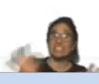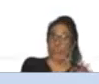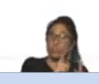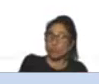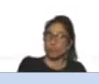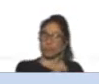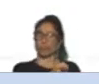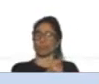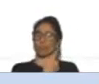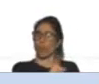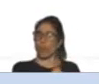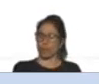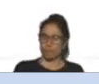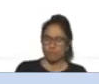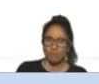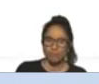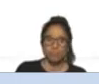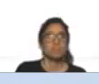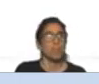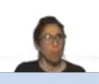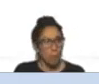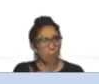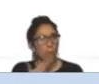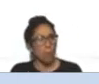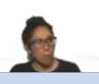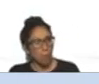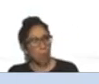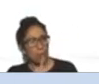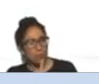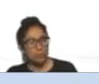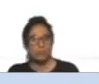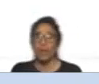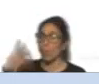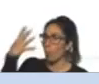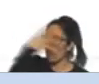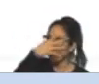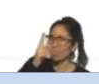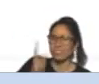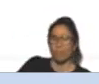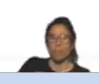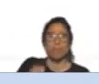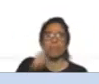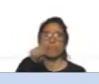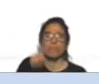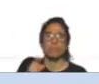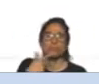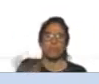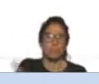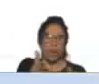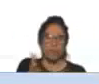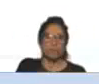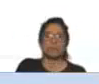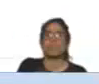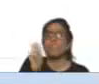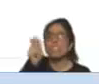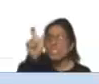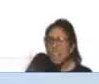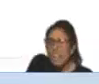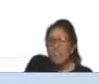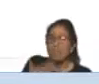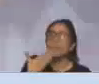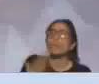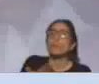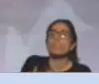vos, entre las preguntas. Perfecto. Y de Patricia Bullrich también, preguntas similares. ¿Es? ¿Qué propone? ¿Cuántos años tiene? ¿Cómo se